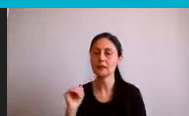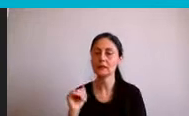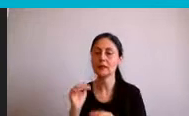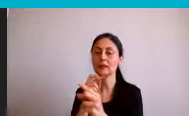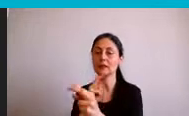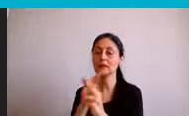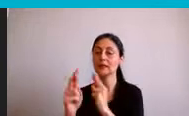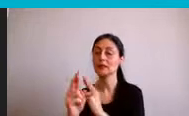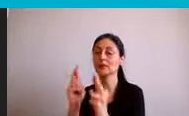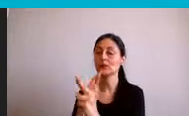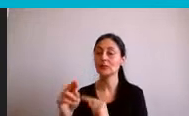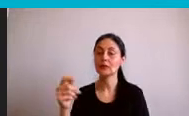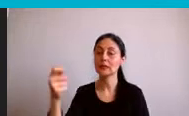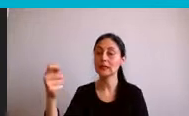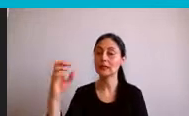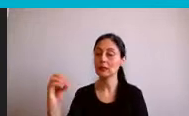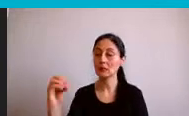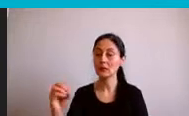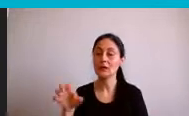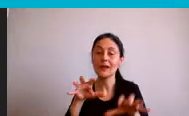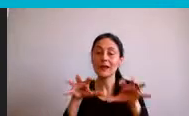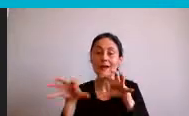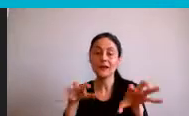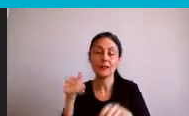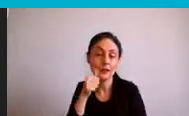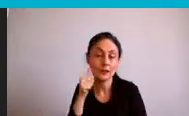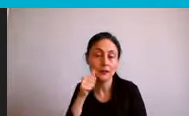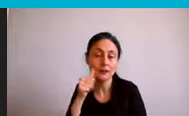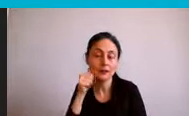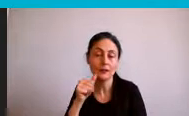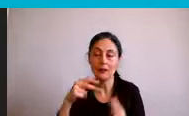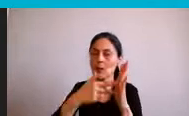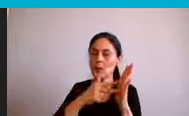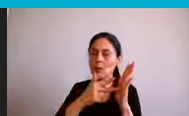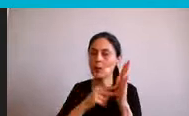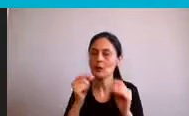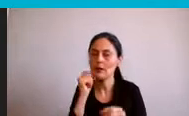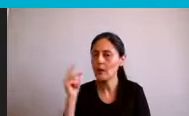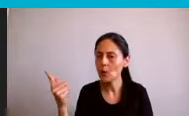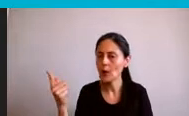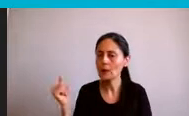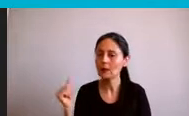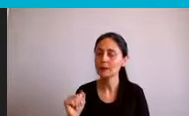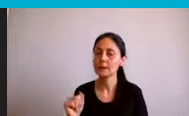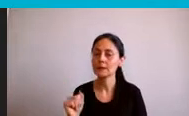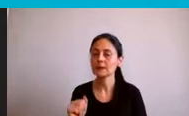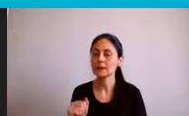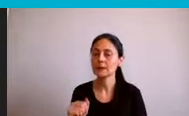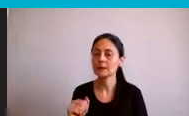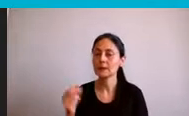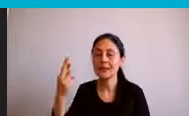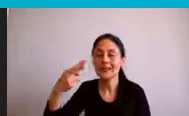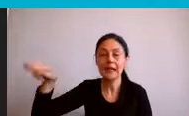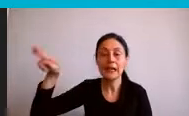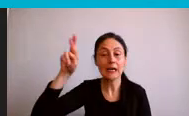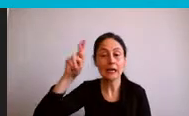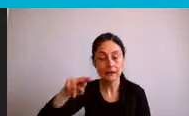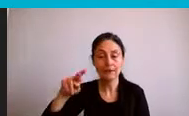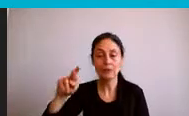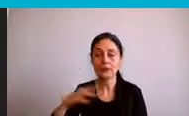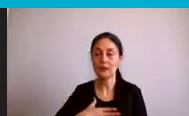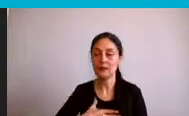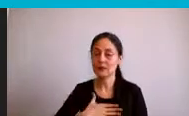vida diaria, si hay algún tipo de afectación, que tengamos que tener conocimiento para ver si tenemos que hacer algún reforzamiento a nivel de autoestima, a